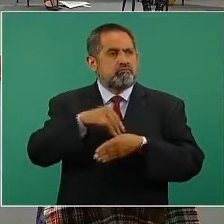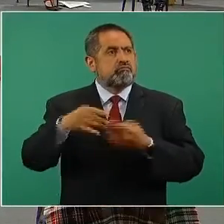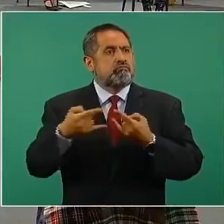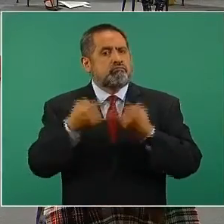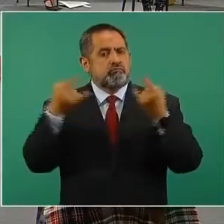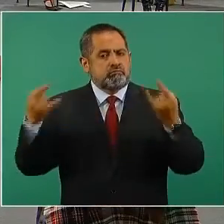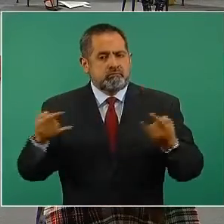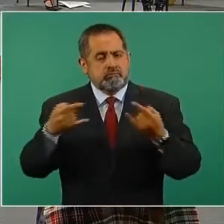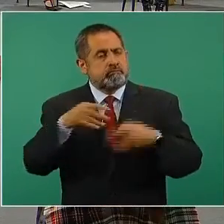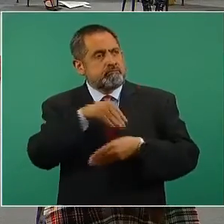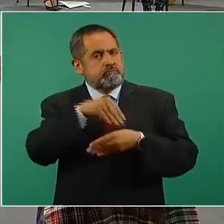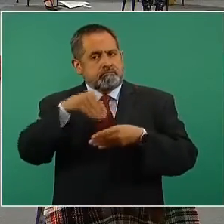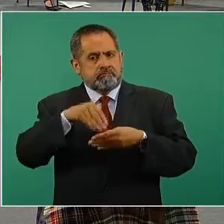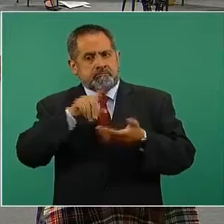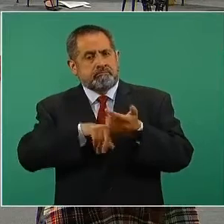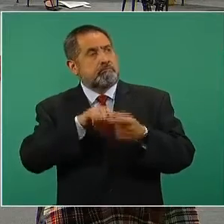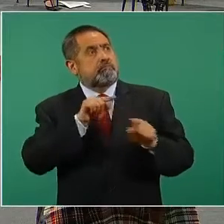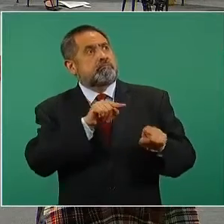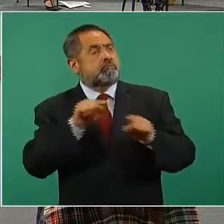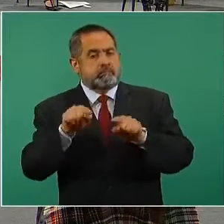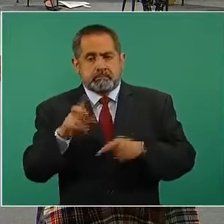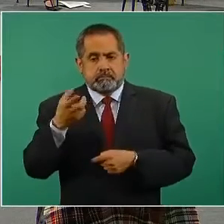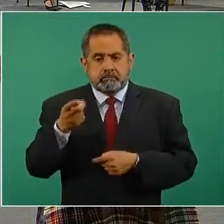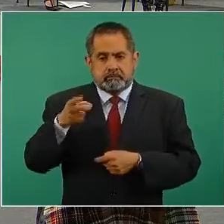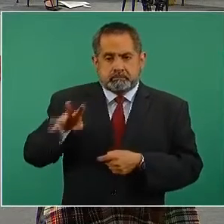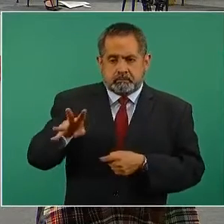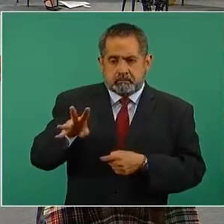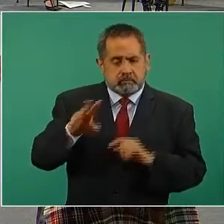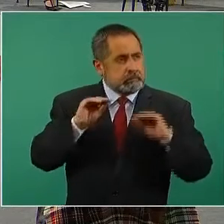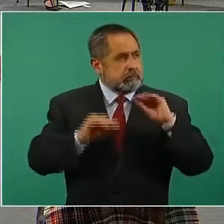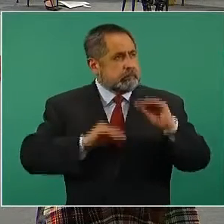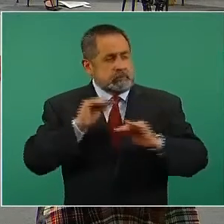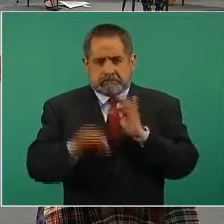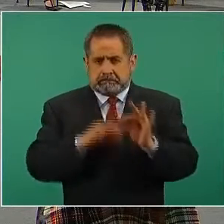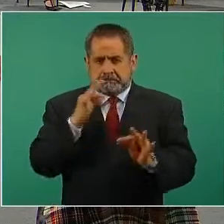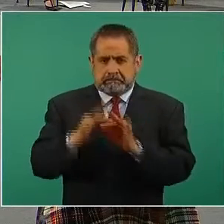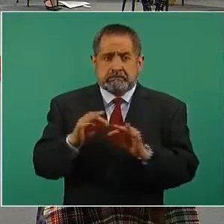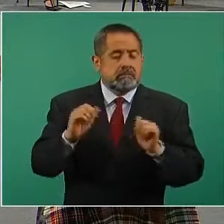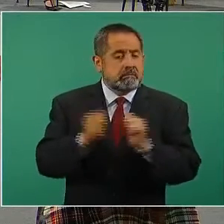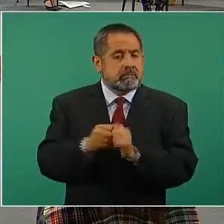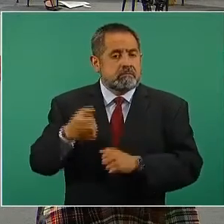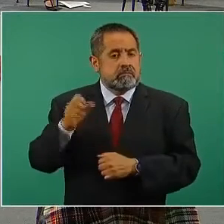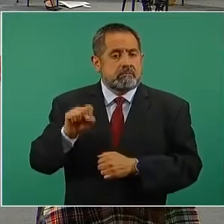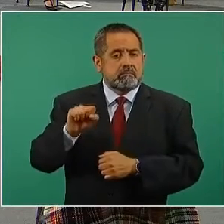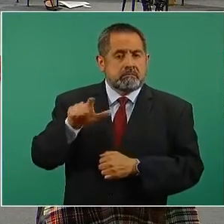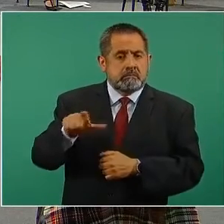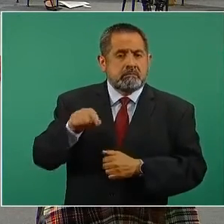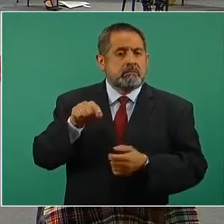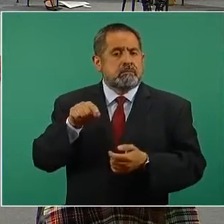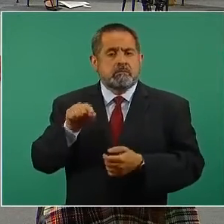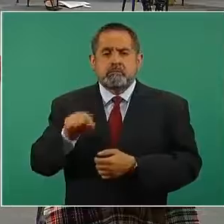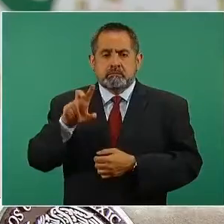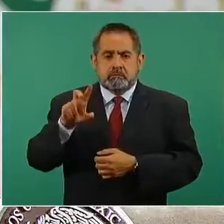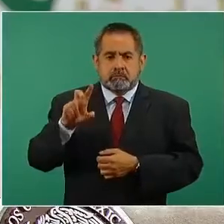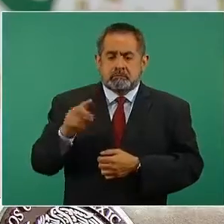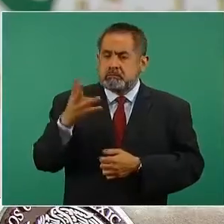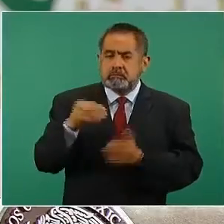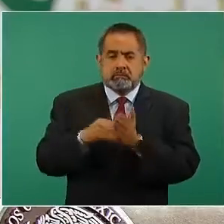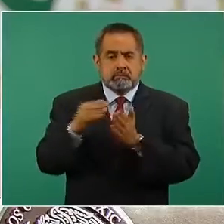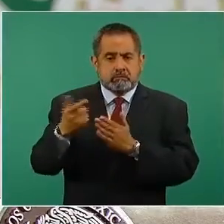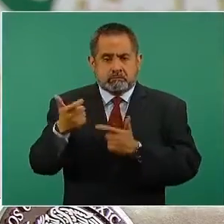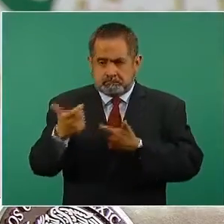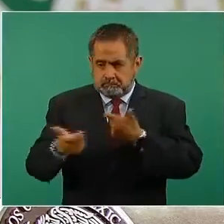históricos se han podido atender 39 obras concluidas por 67.34 millones de pesos